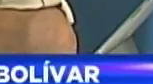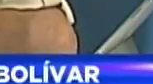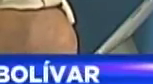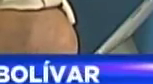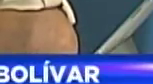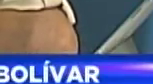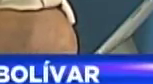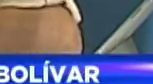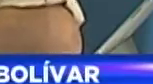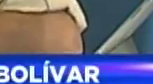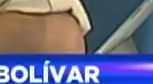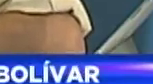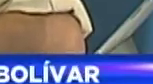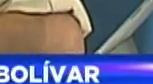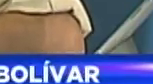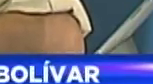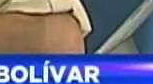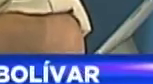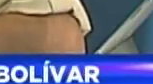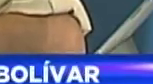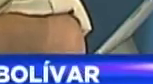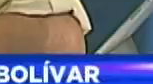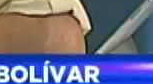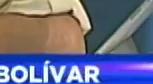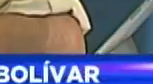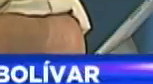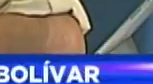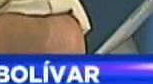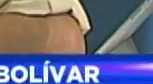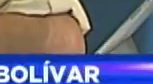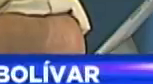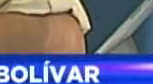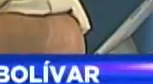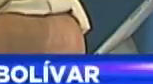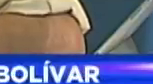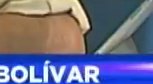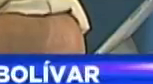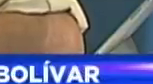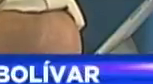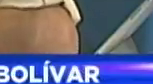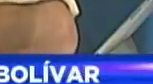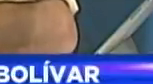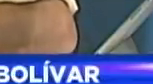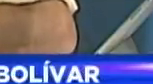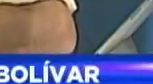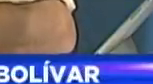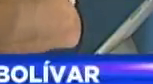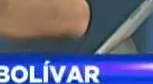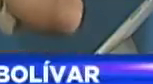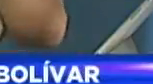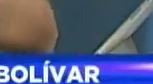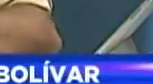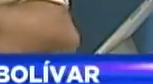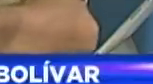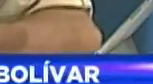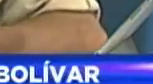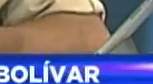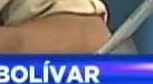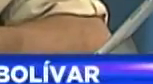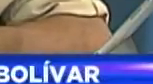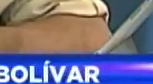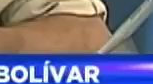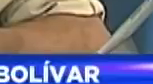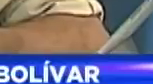a pesar de que le dieron dólares a los transportistas en las grandes ciudades, sobre todo en Caracas, en